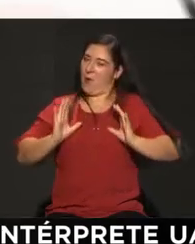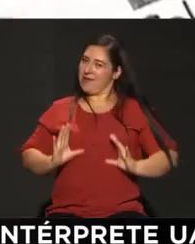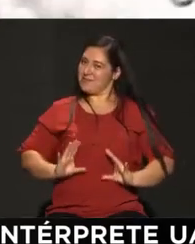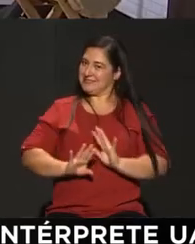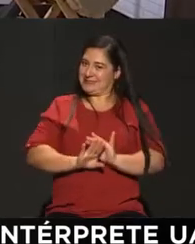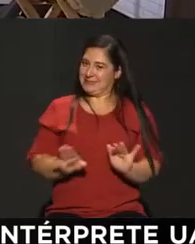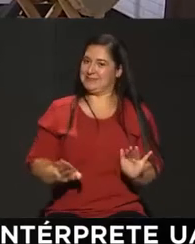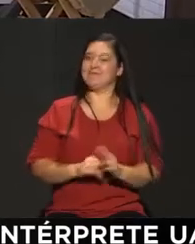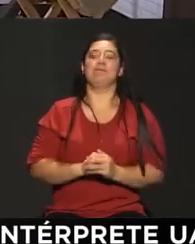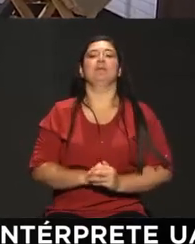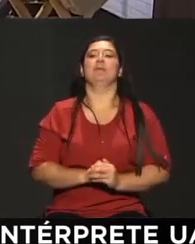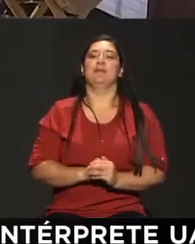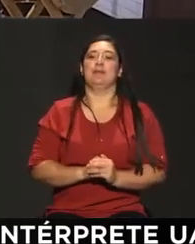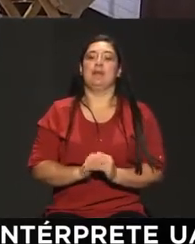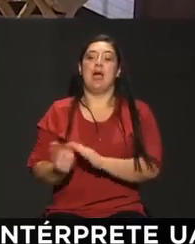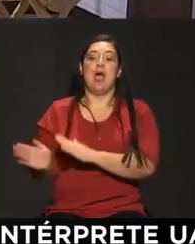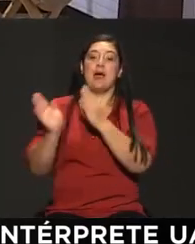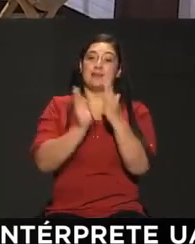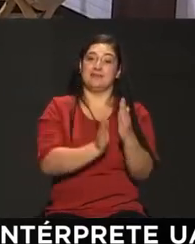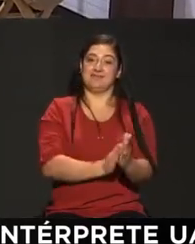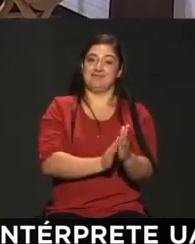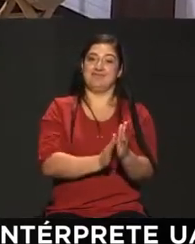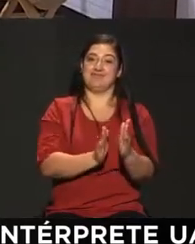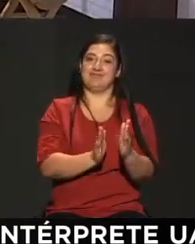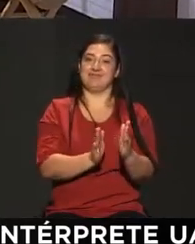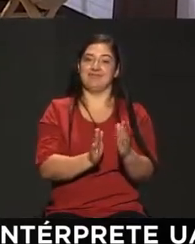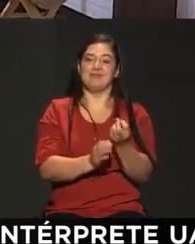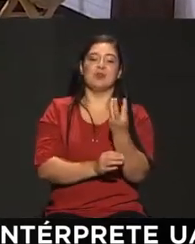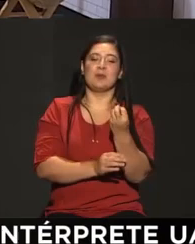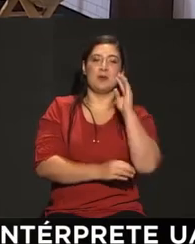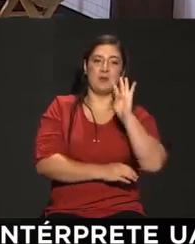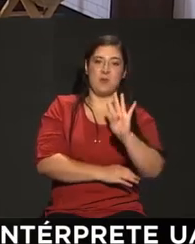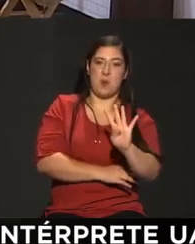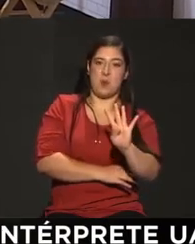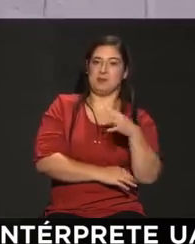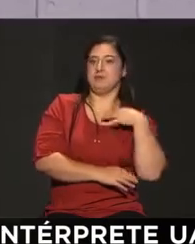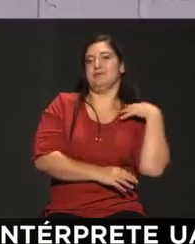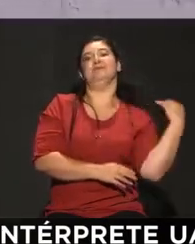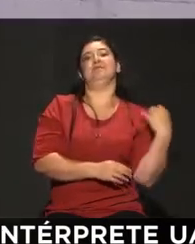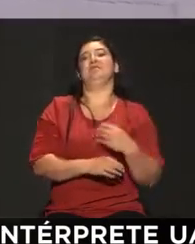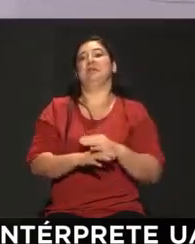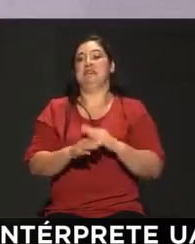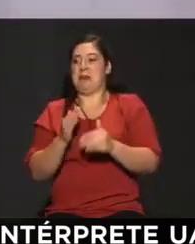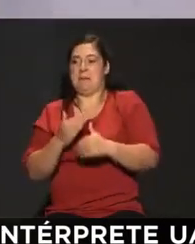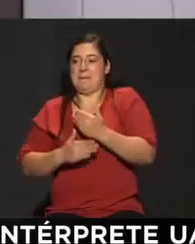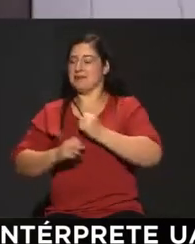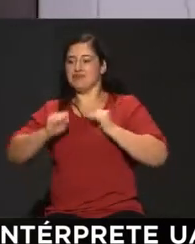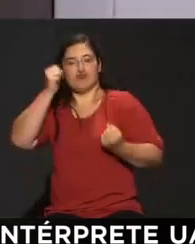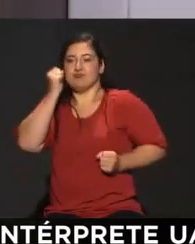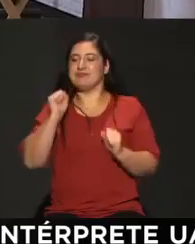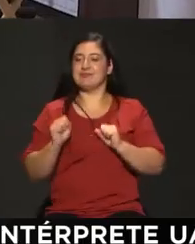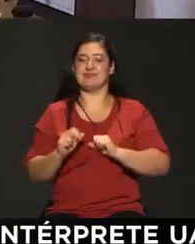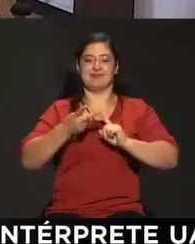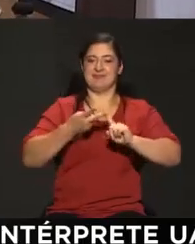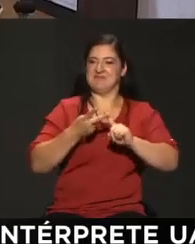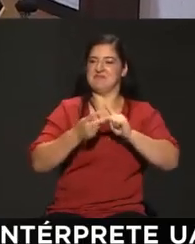que, vámonos para la base. Después de todo eso, mire. La base 4. Mire, viene la activación, la parte